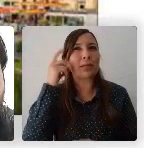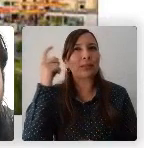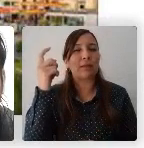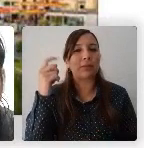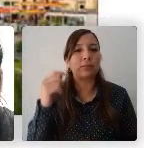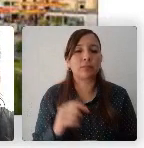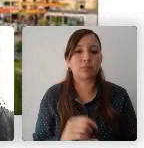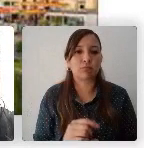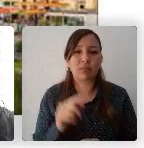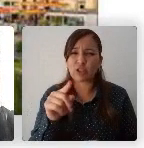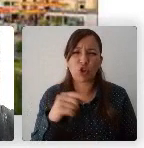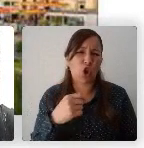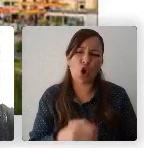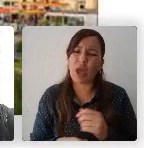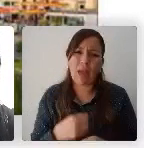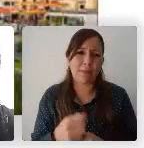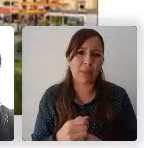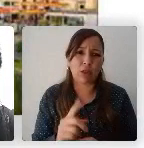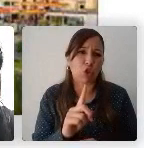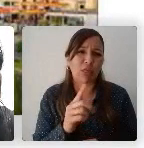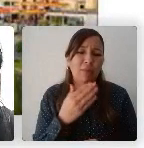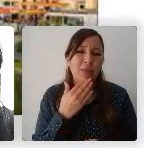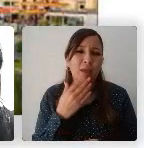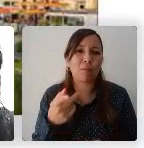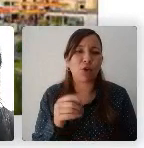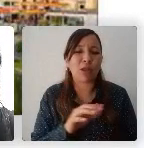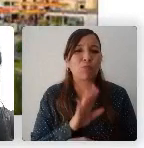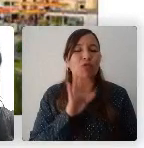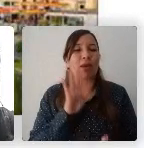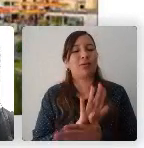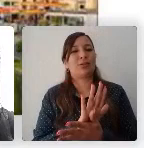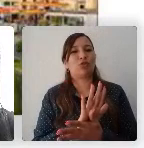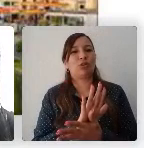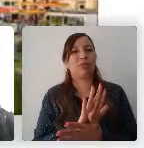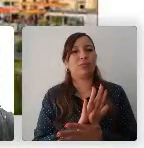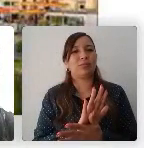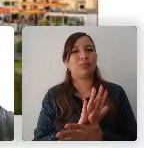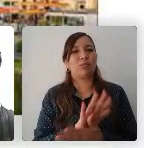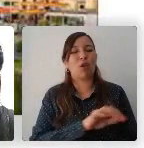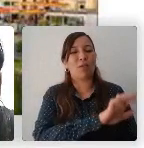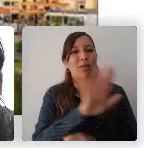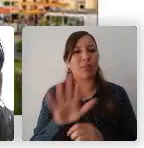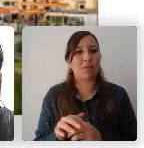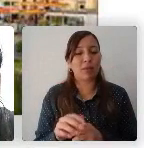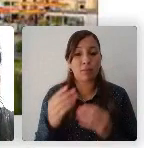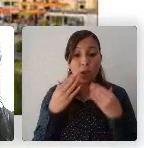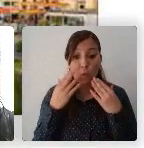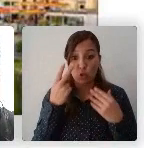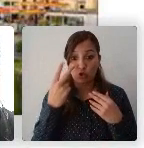sea, no ha cambiado todo aún, no ha cambiado, obviamente. Sin embargo, teníamos enfrente,